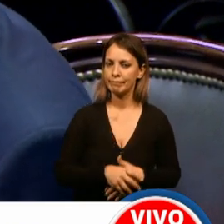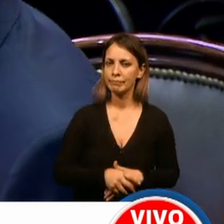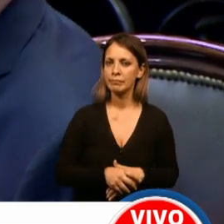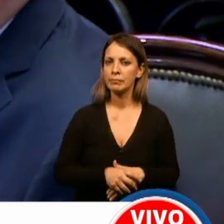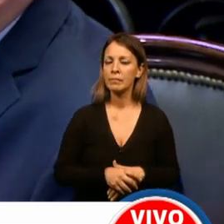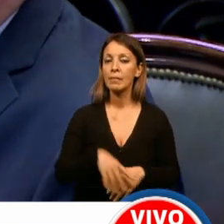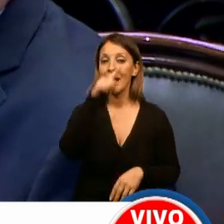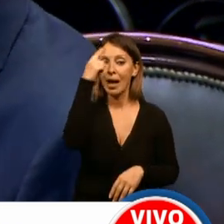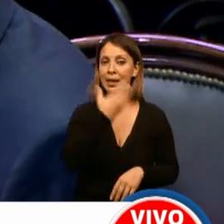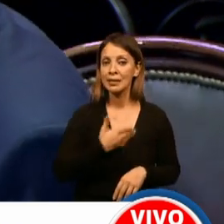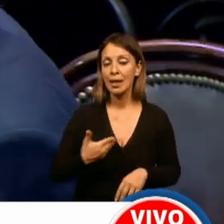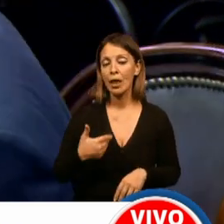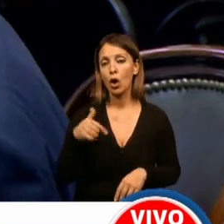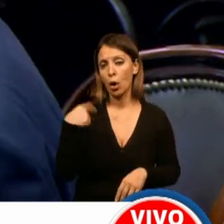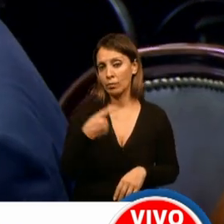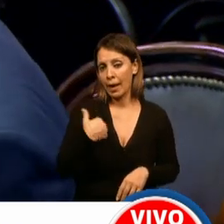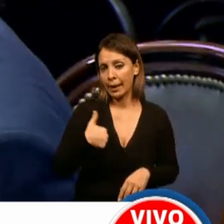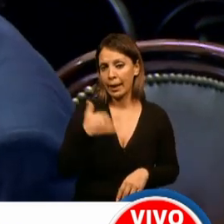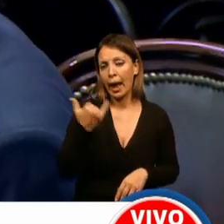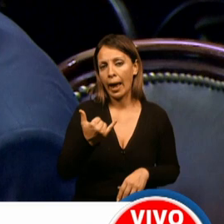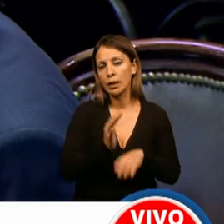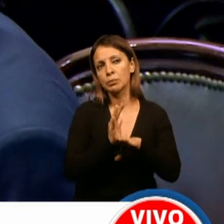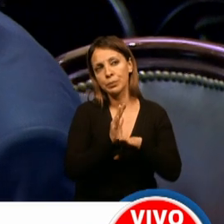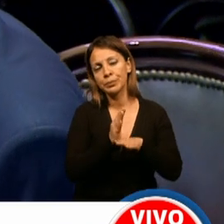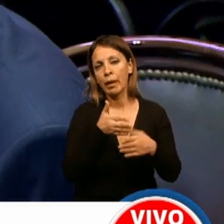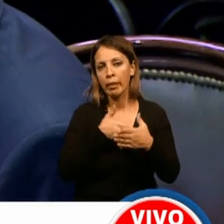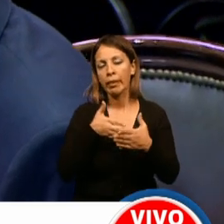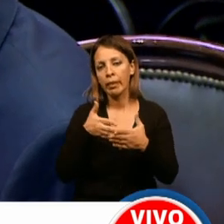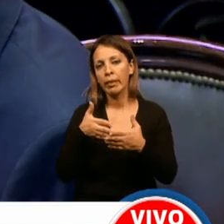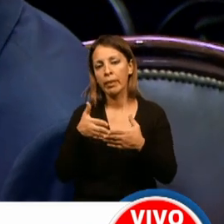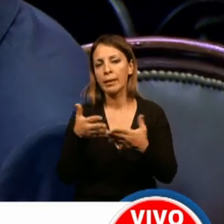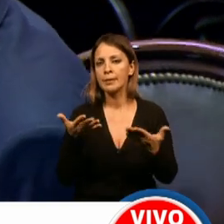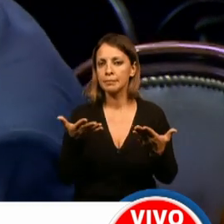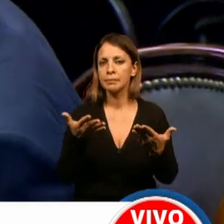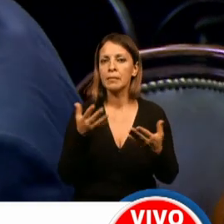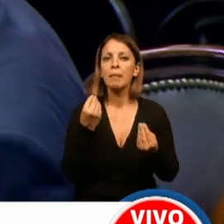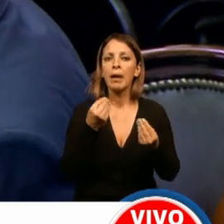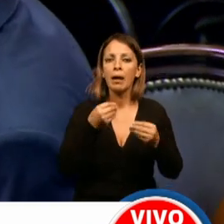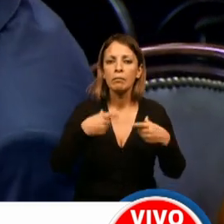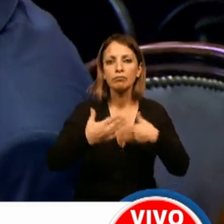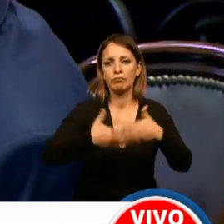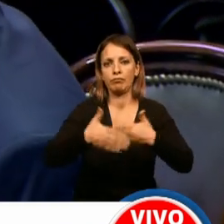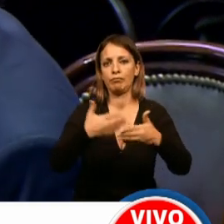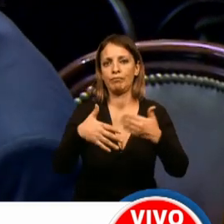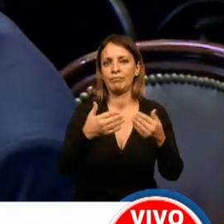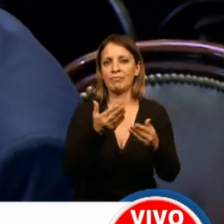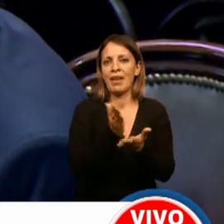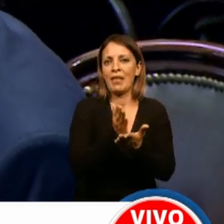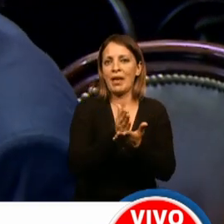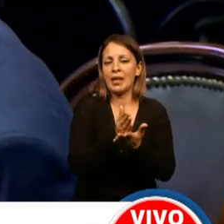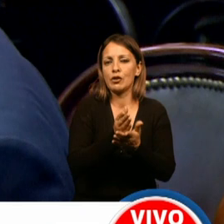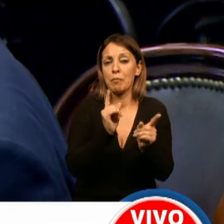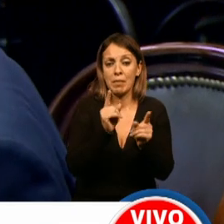nuestro estado tiene lamentablemente muchas limitaciones para llevar a la práctica los derechos que en esta